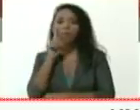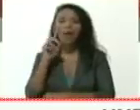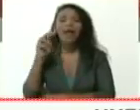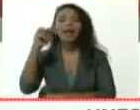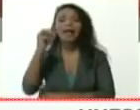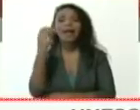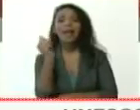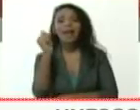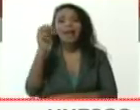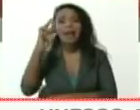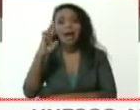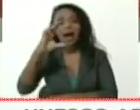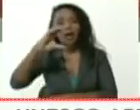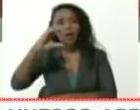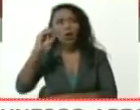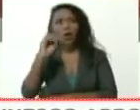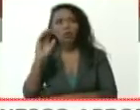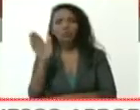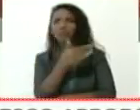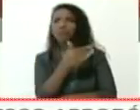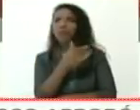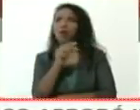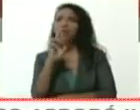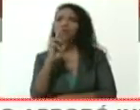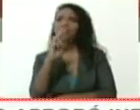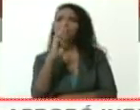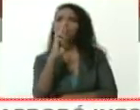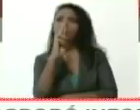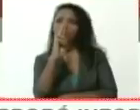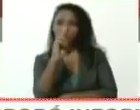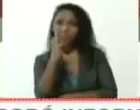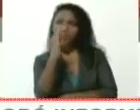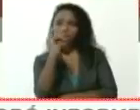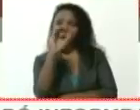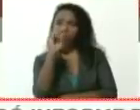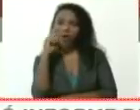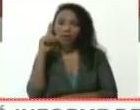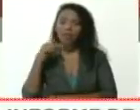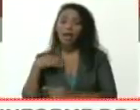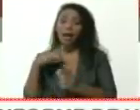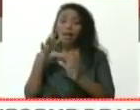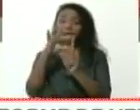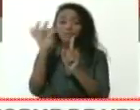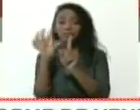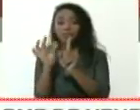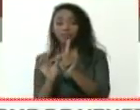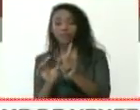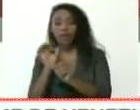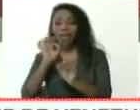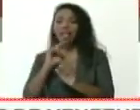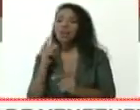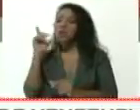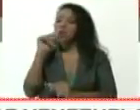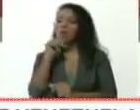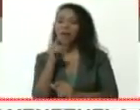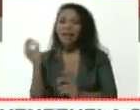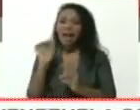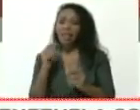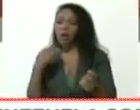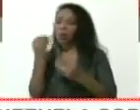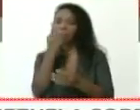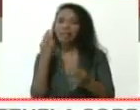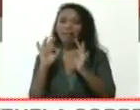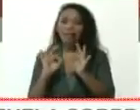él había dicho, se van a quedar sin trigo, recuerdo, se van a quedar sin insumos, se van a